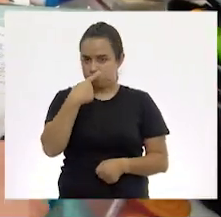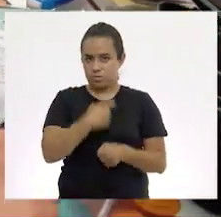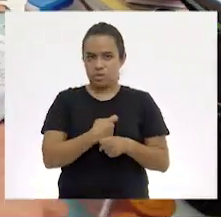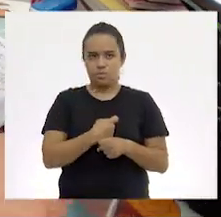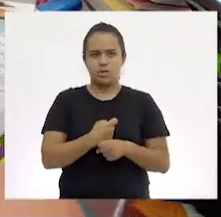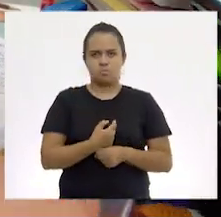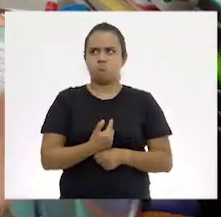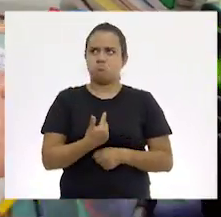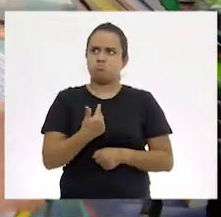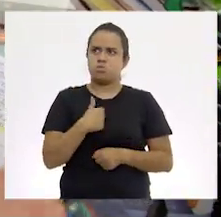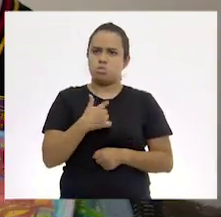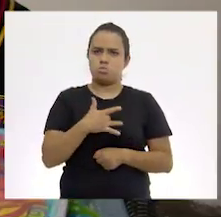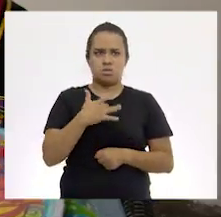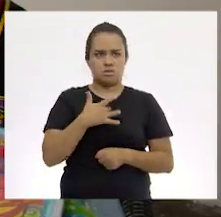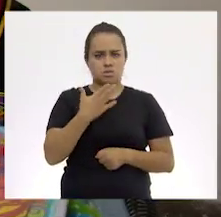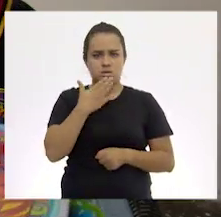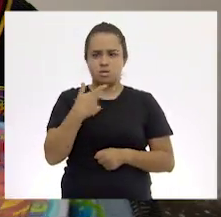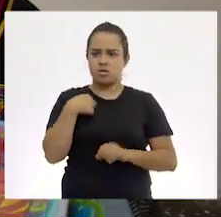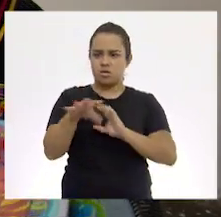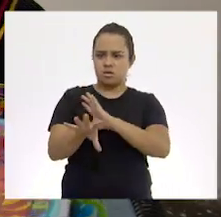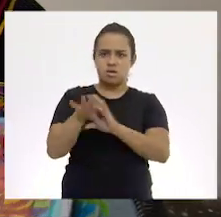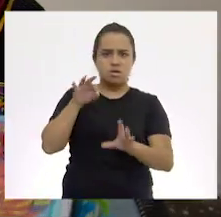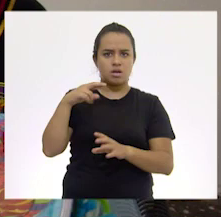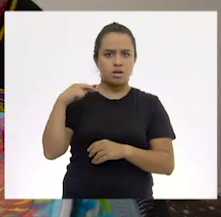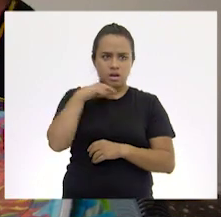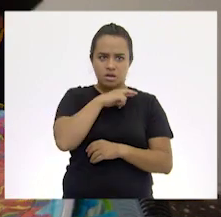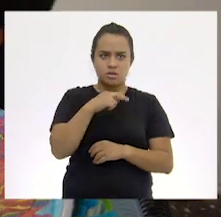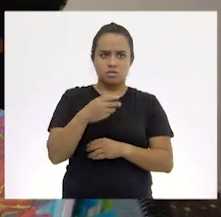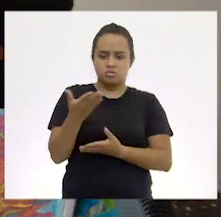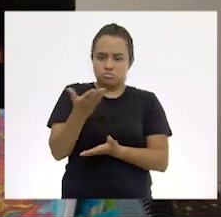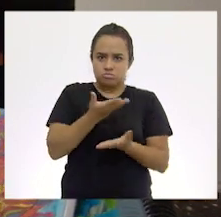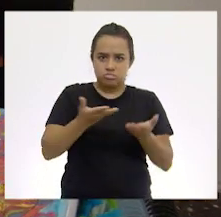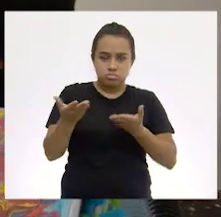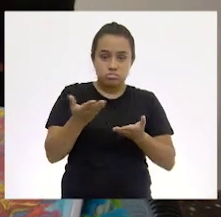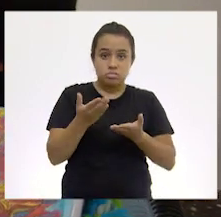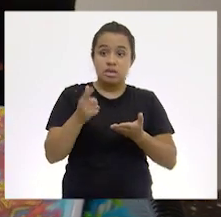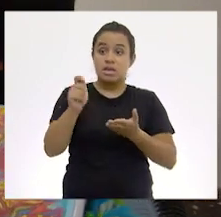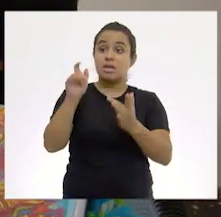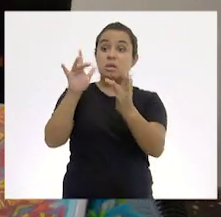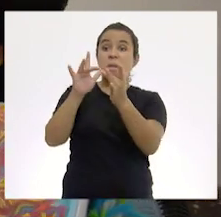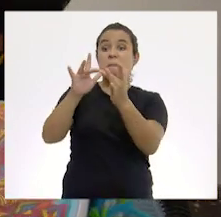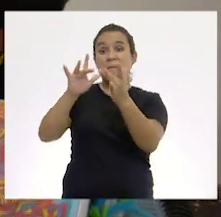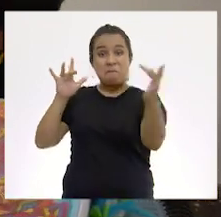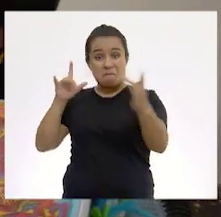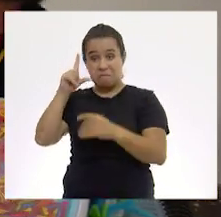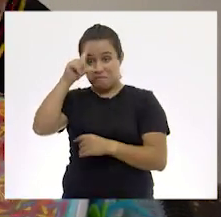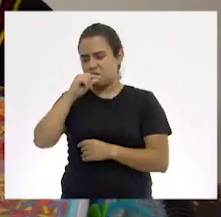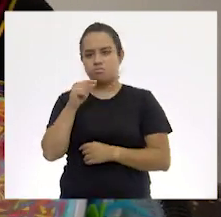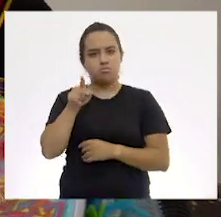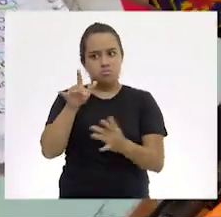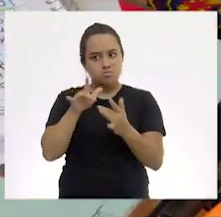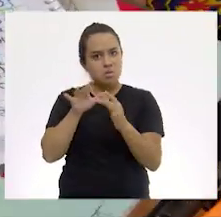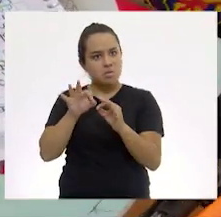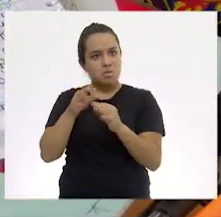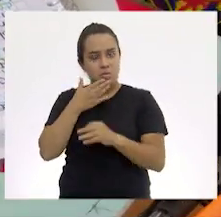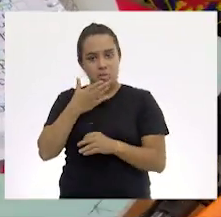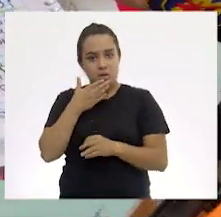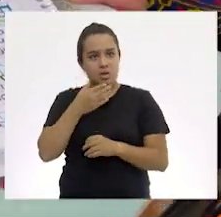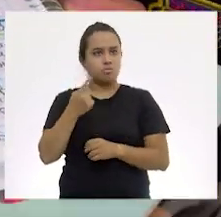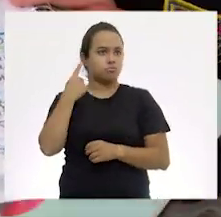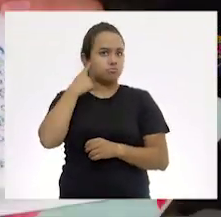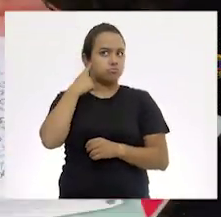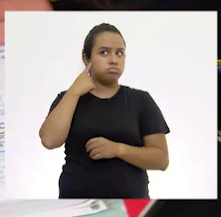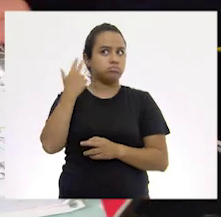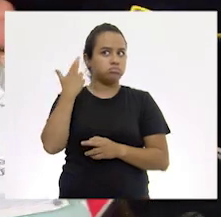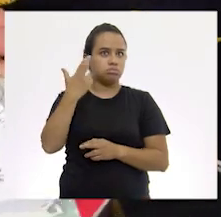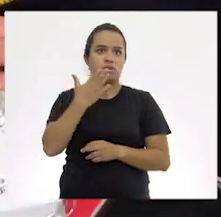lo he sentido bien, lo encontré muy rápido, es muy didáctico, casi no se va la señal, está muy bien, el volumen